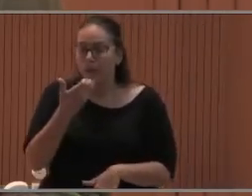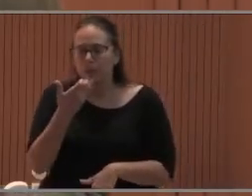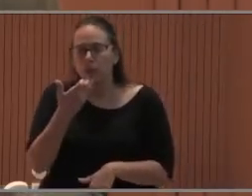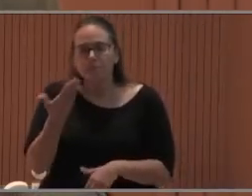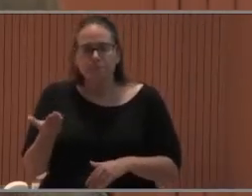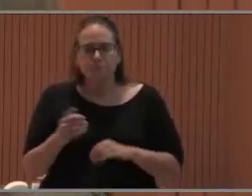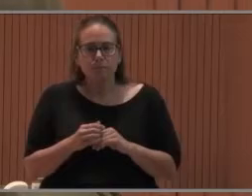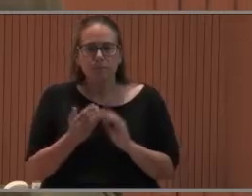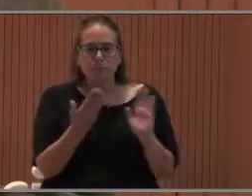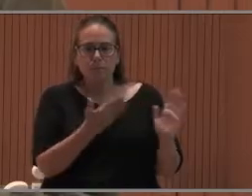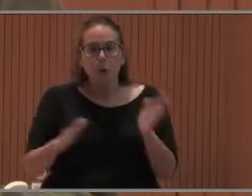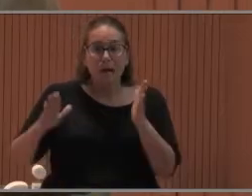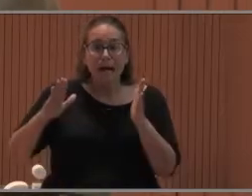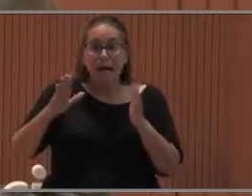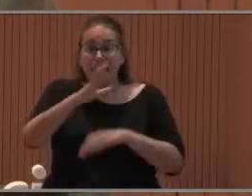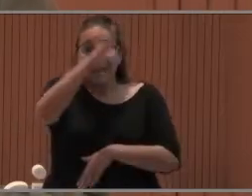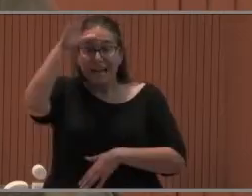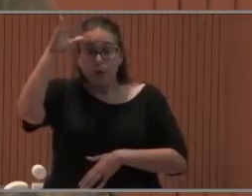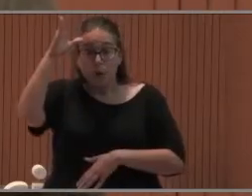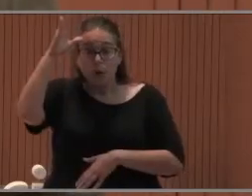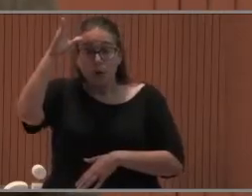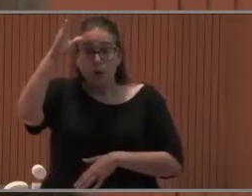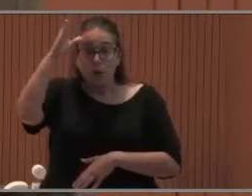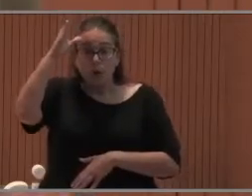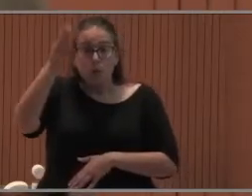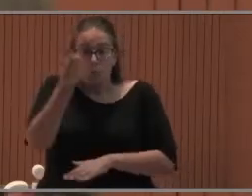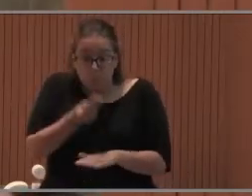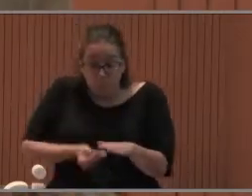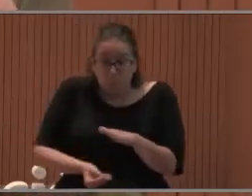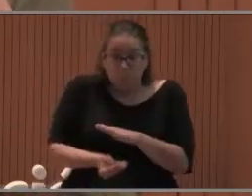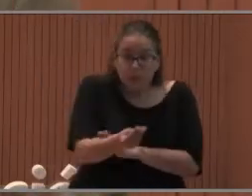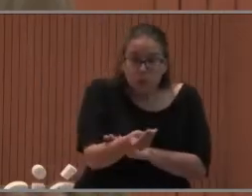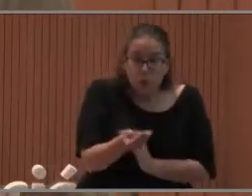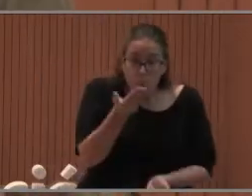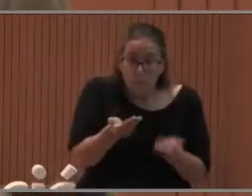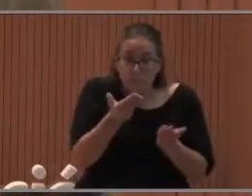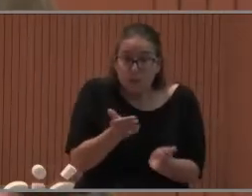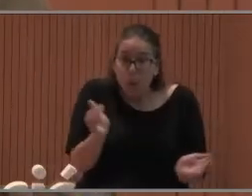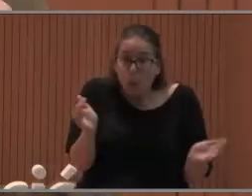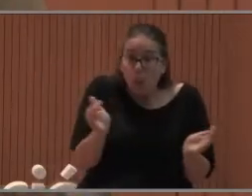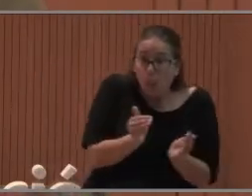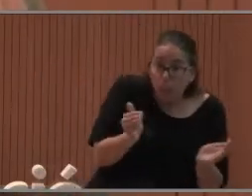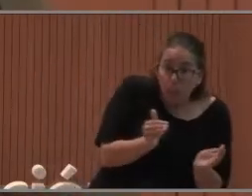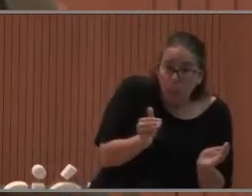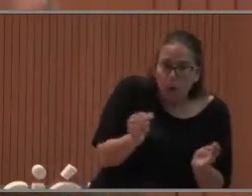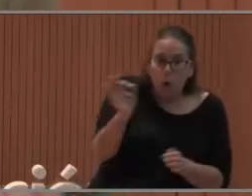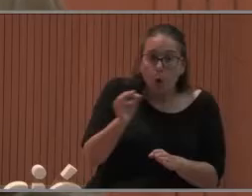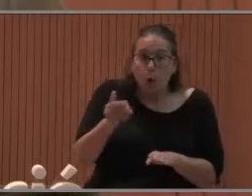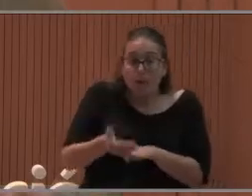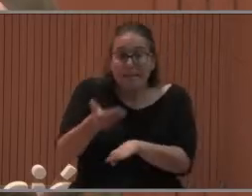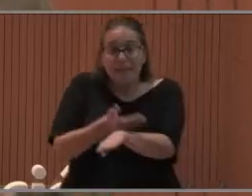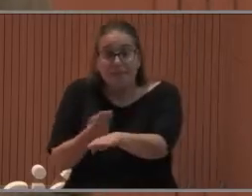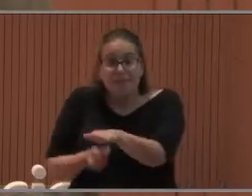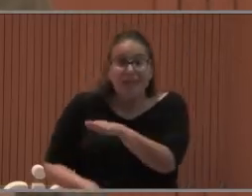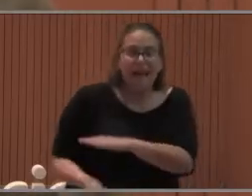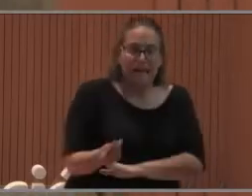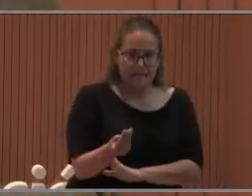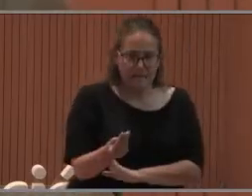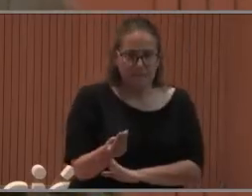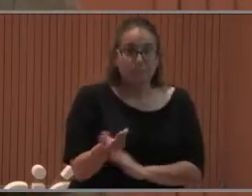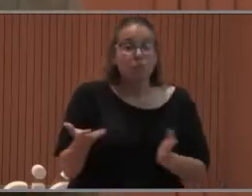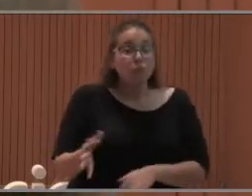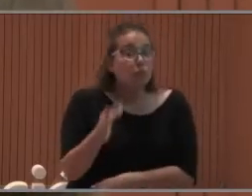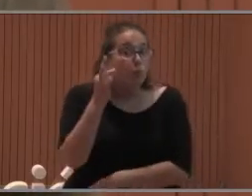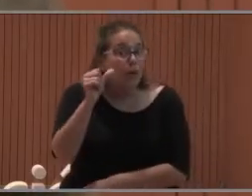provocan más nacimientos de bajo peso y prematuridad. Es decir, las mujeres gestantes son también otro grupo de riesgo ante las